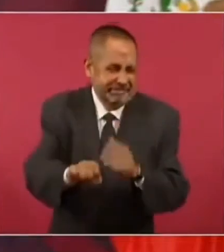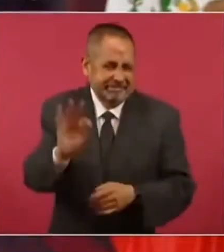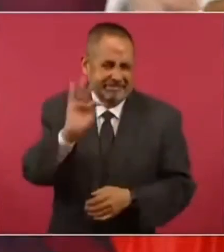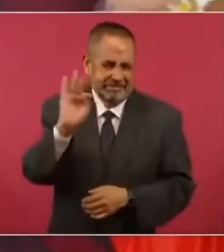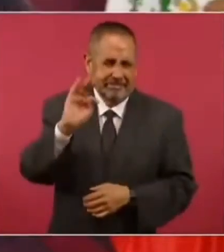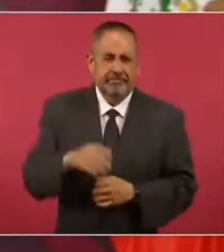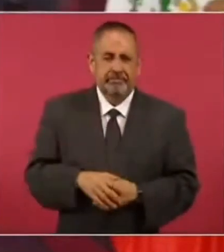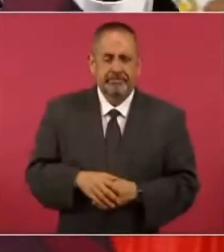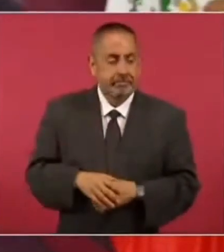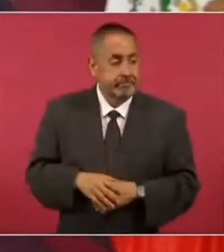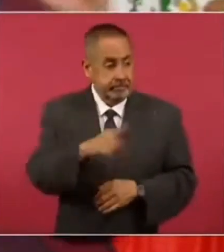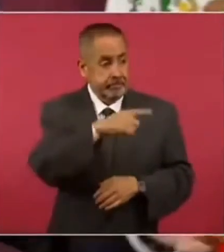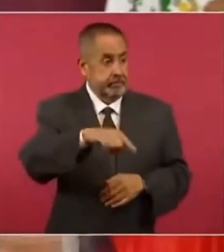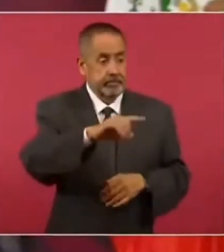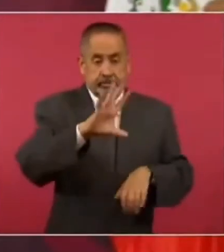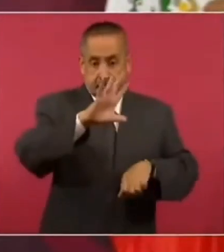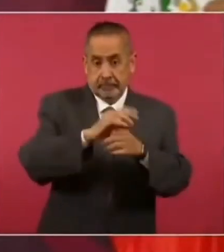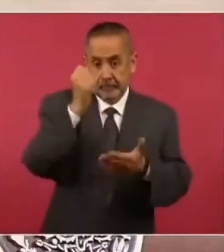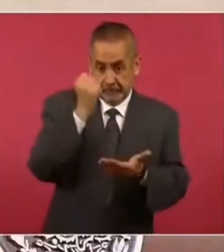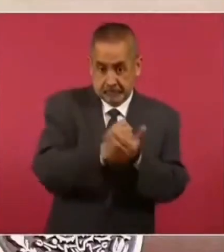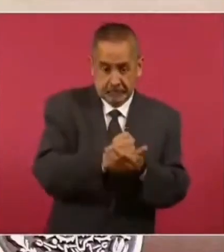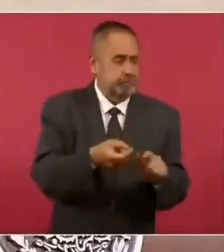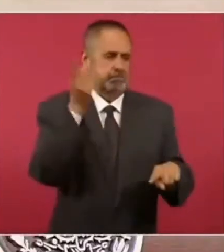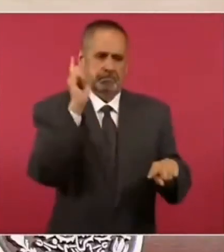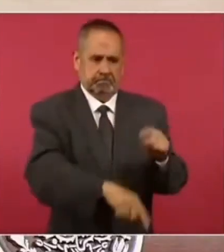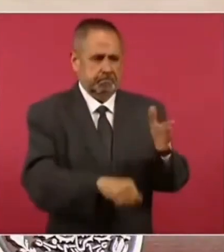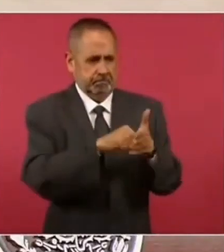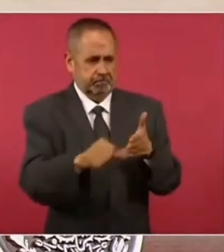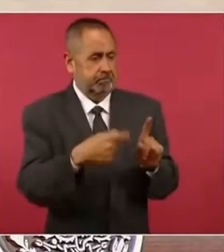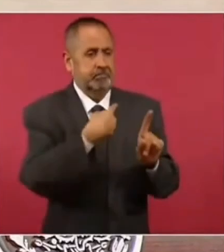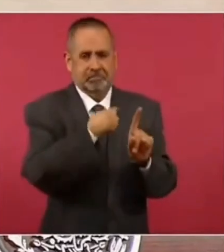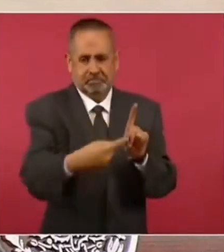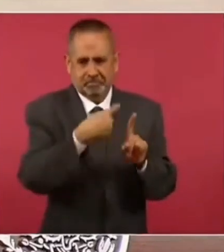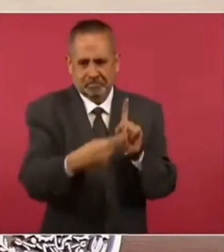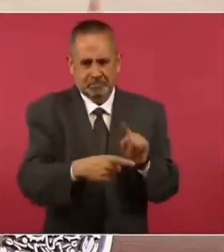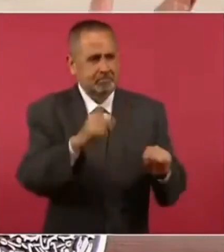que canceláramos la mitad de las concesiones, les quedarían